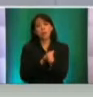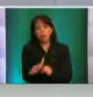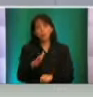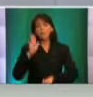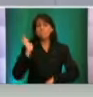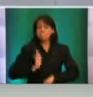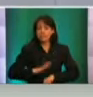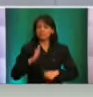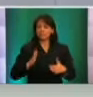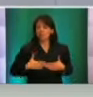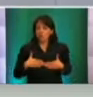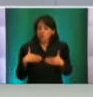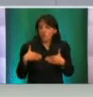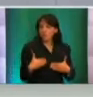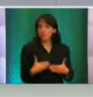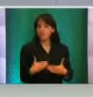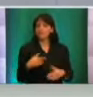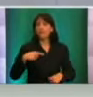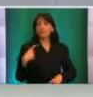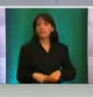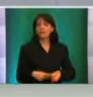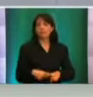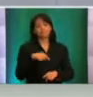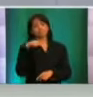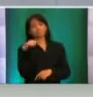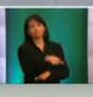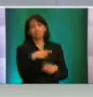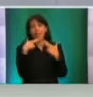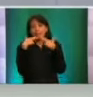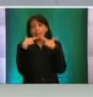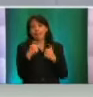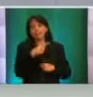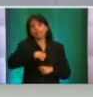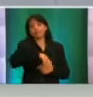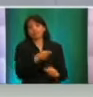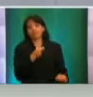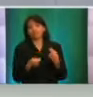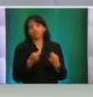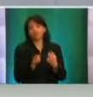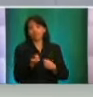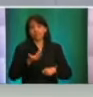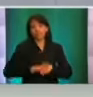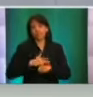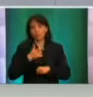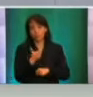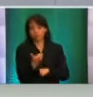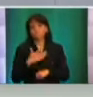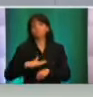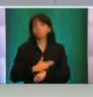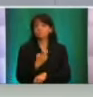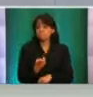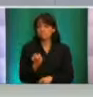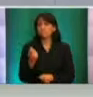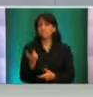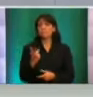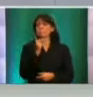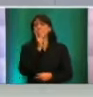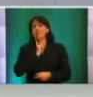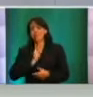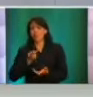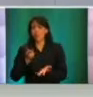credibilidad y a la confianza en la conducción de la hacienda pública. Por lo tanto, ante la reducción de los ingresos